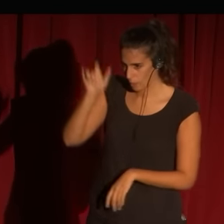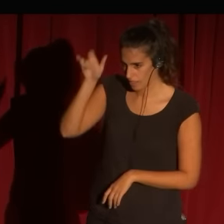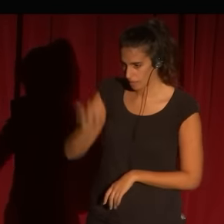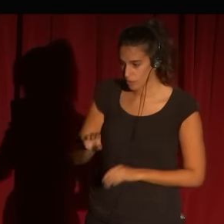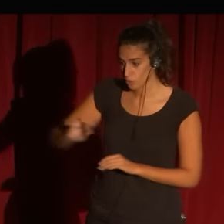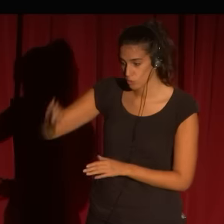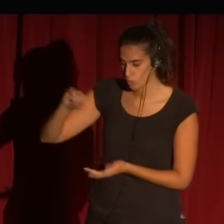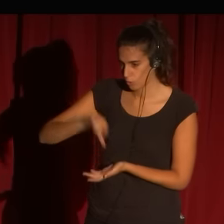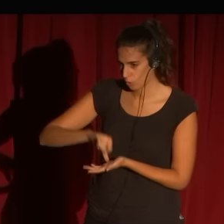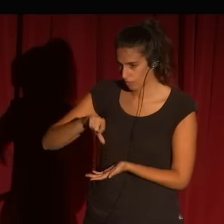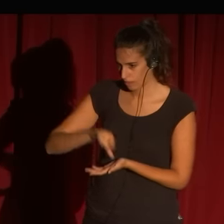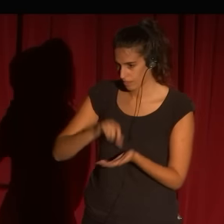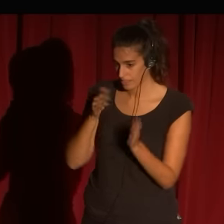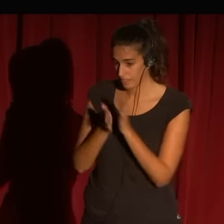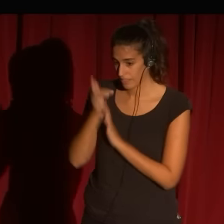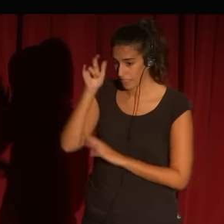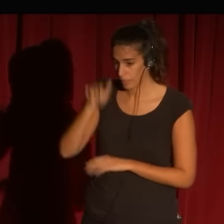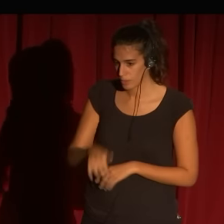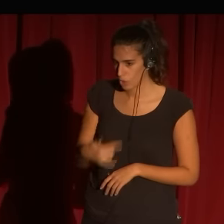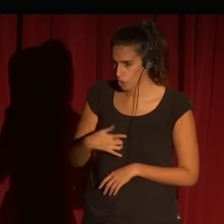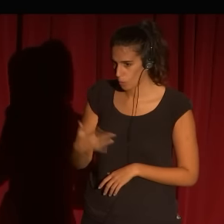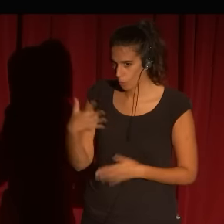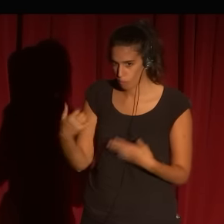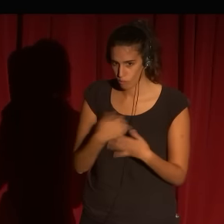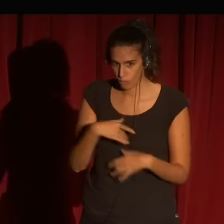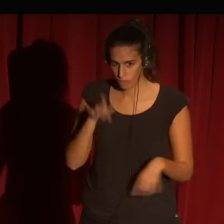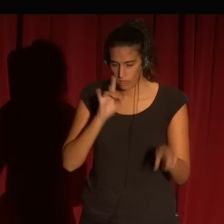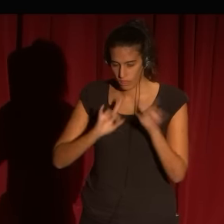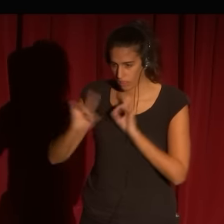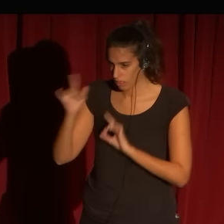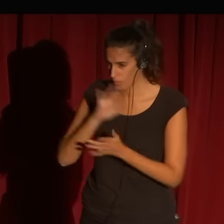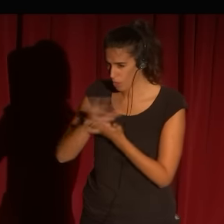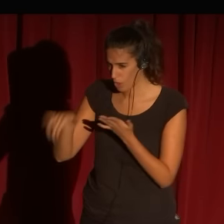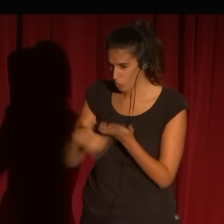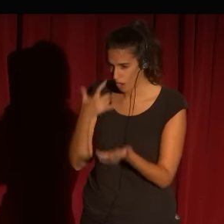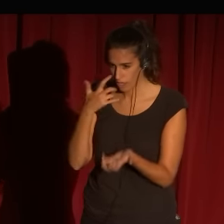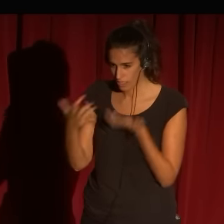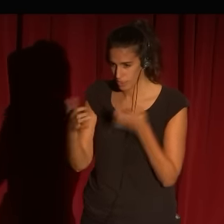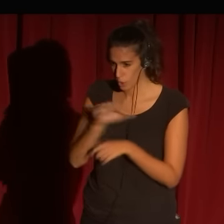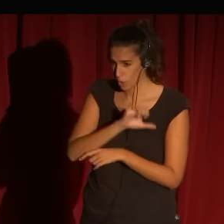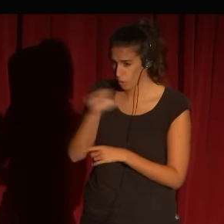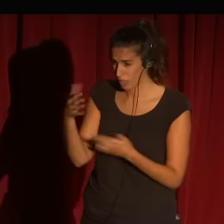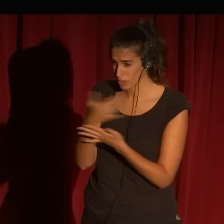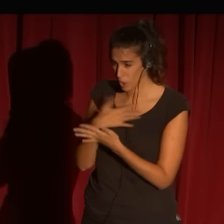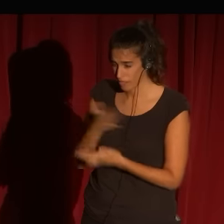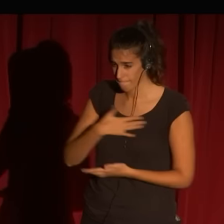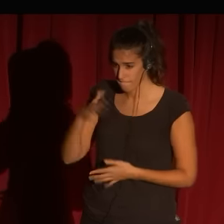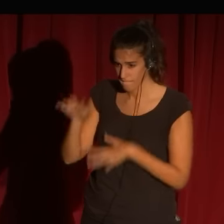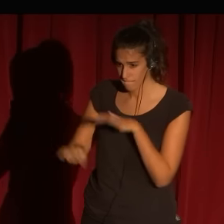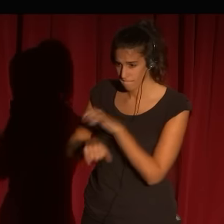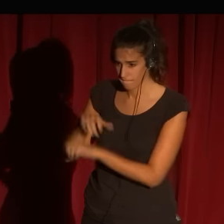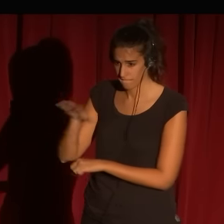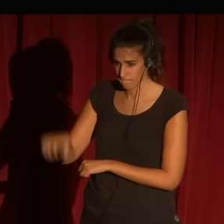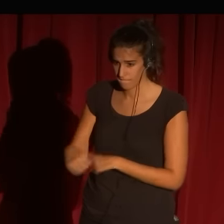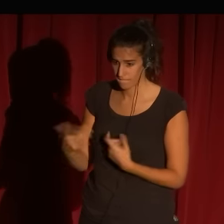en su ciudad el pintor que está apabullado realmente con su lenguaje artístico a todo un continente Pues en amberes Además de eso es el pintor